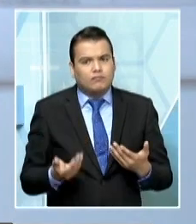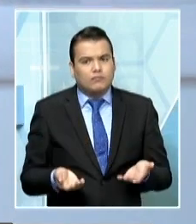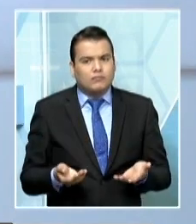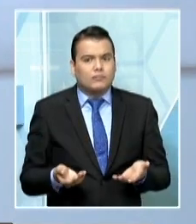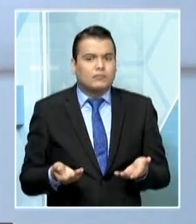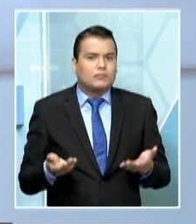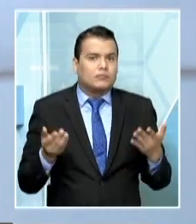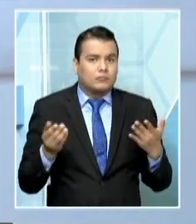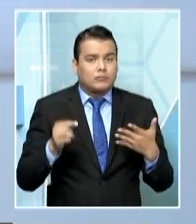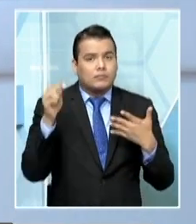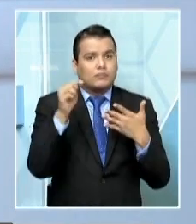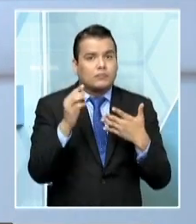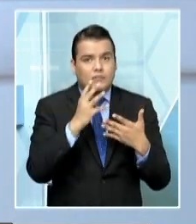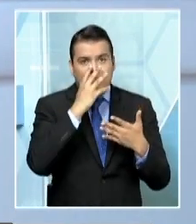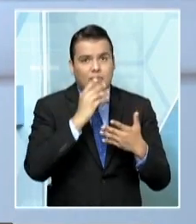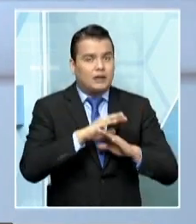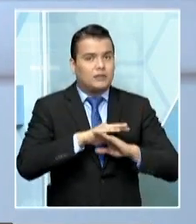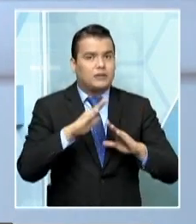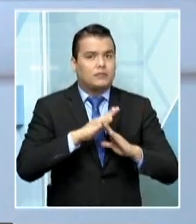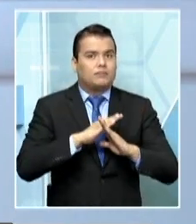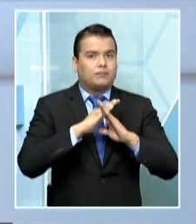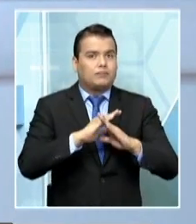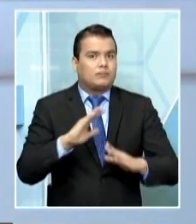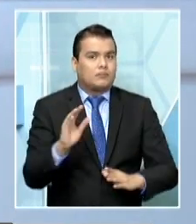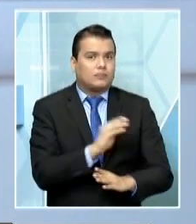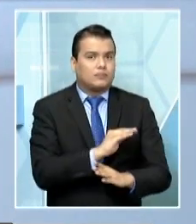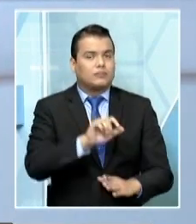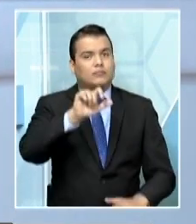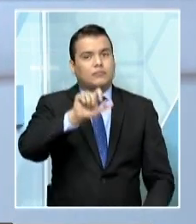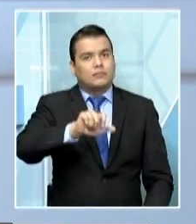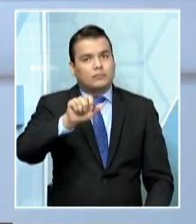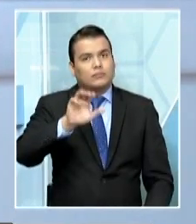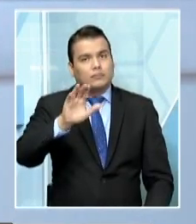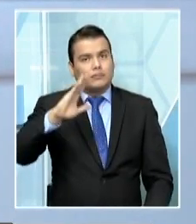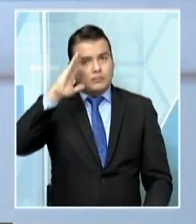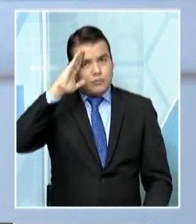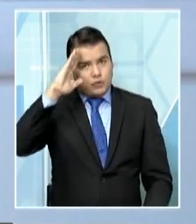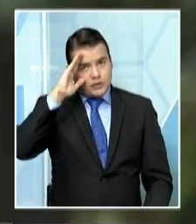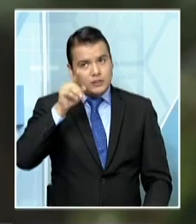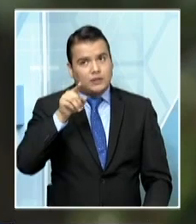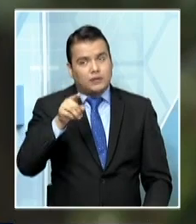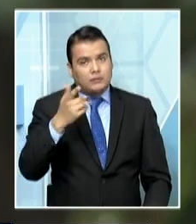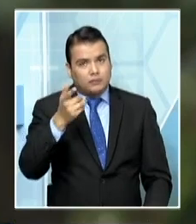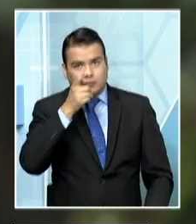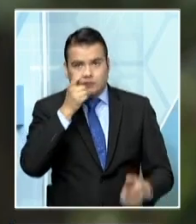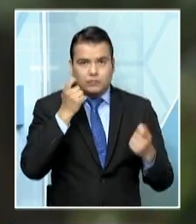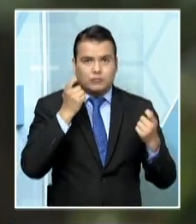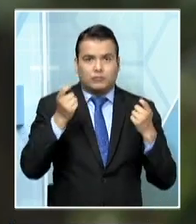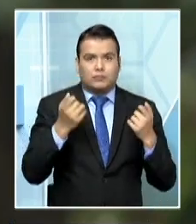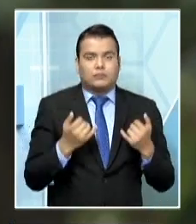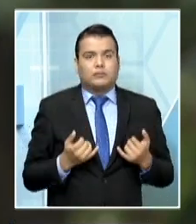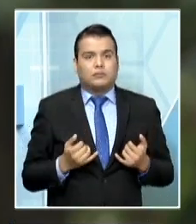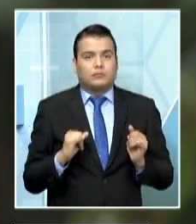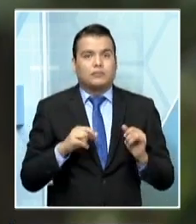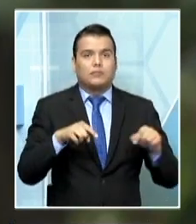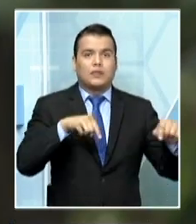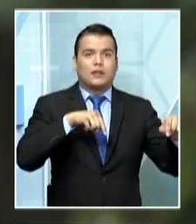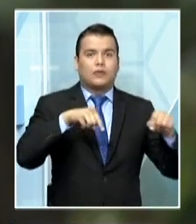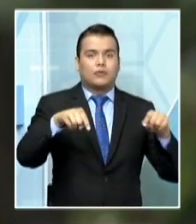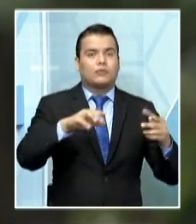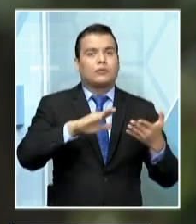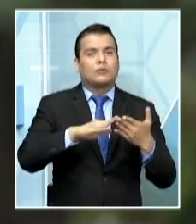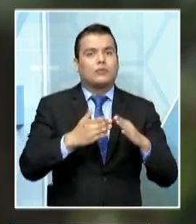delito tiene que ser enfrentado y la ciudadanía y la policía tienen que ser aliados en ese sentido. La confianza entre las autoridades y la